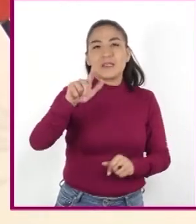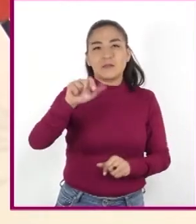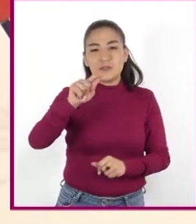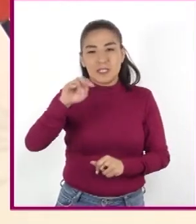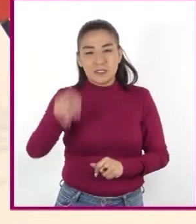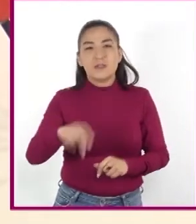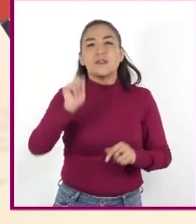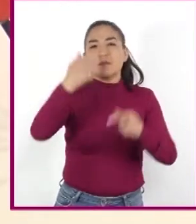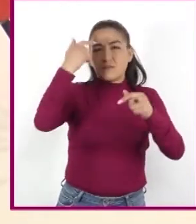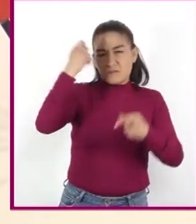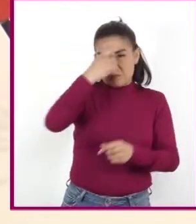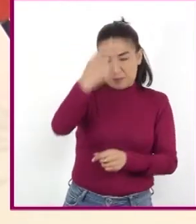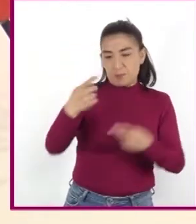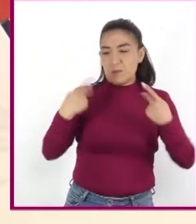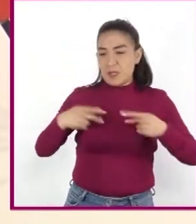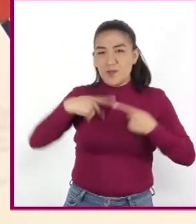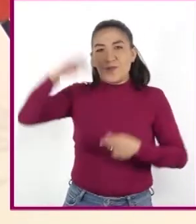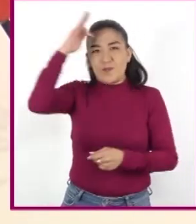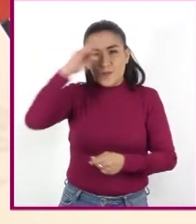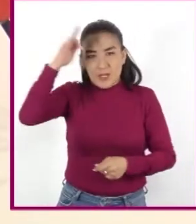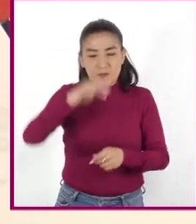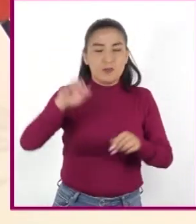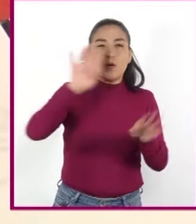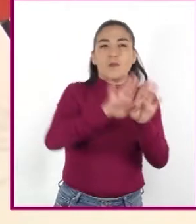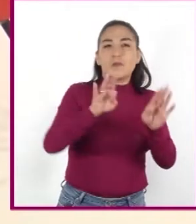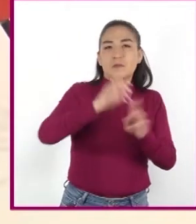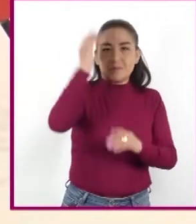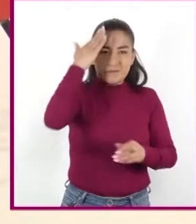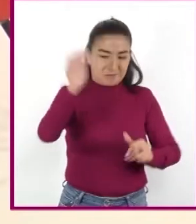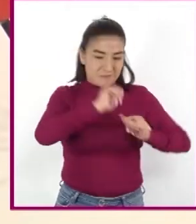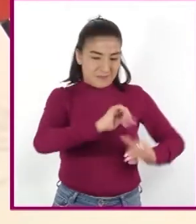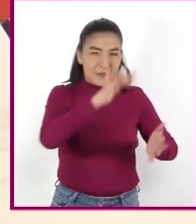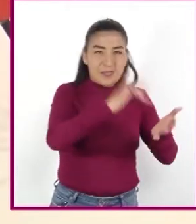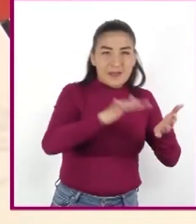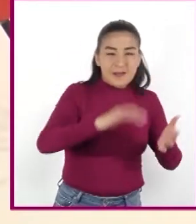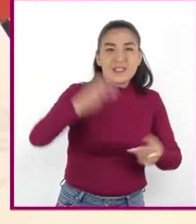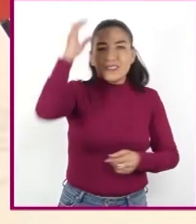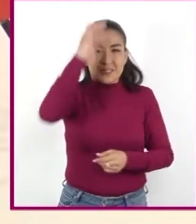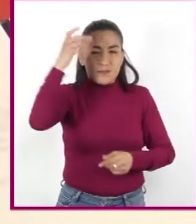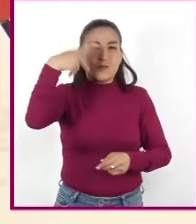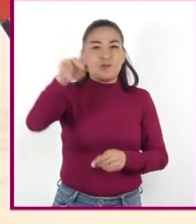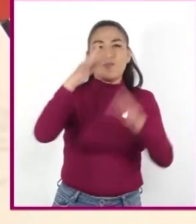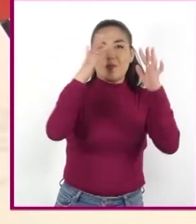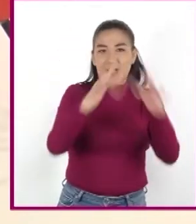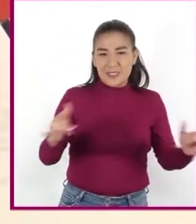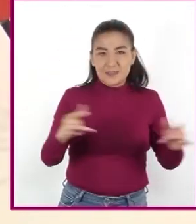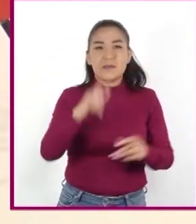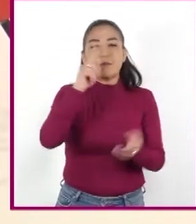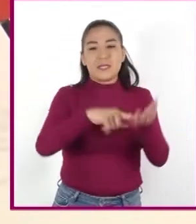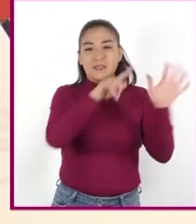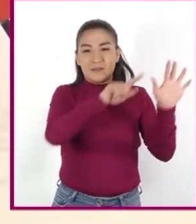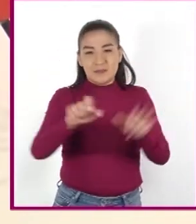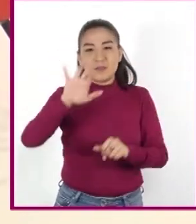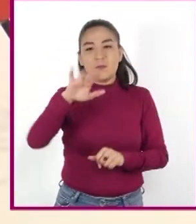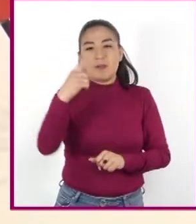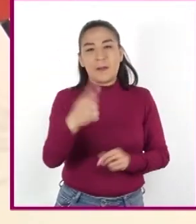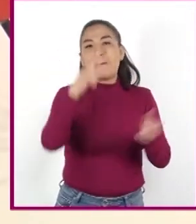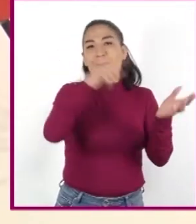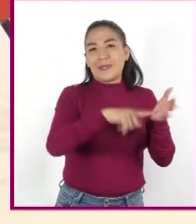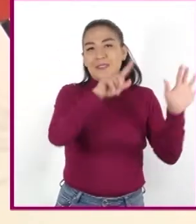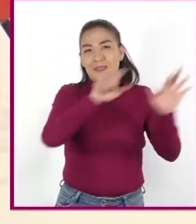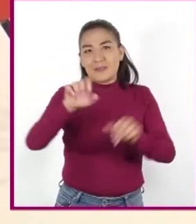de escritores, filósofos y científicos franceses entre 1751 y